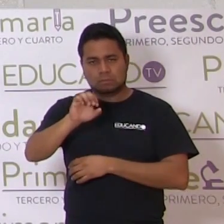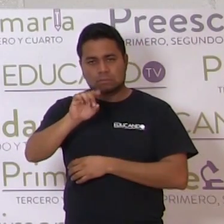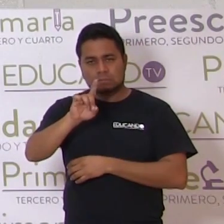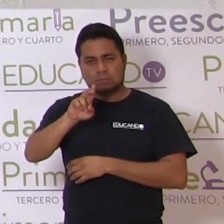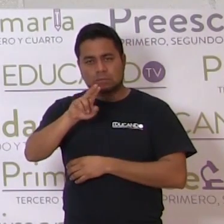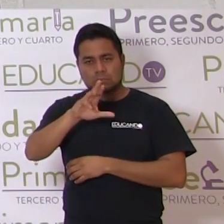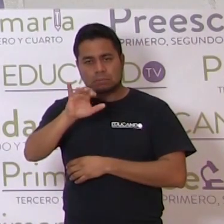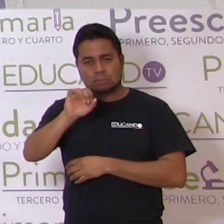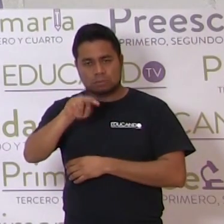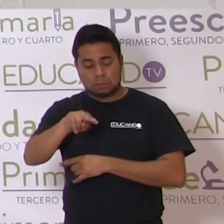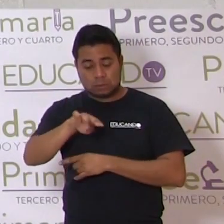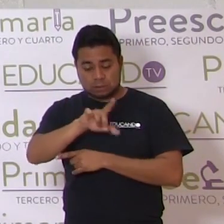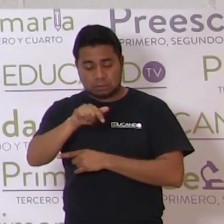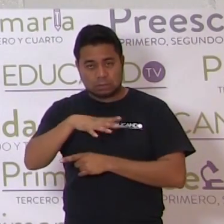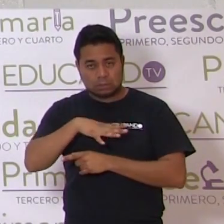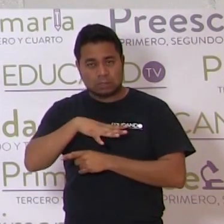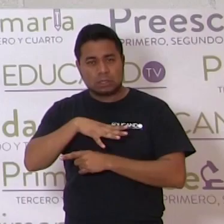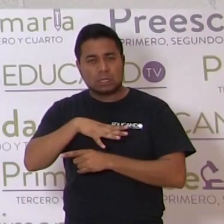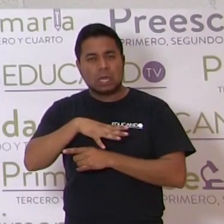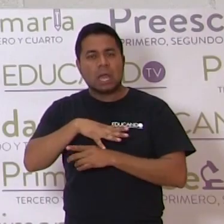un marco conceptual,